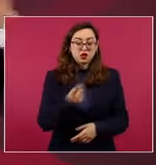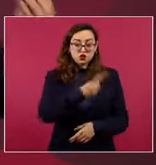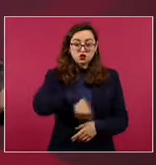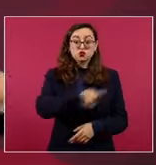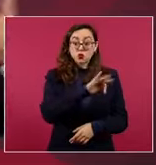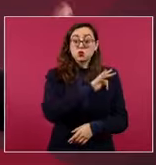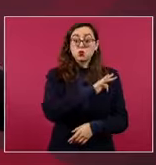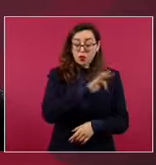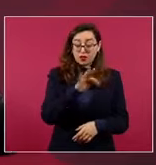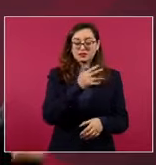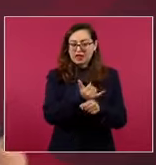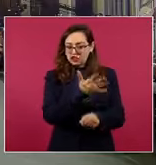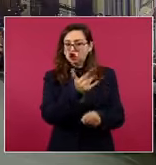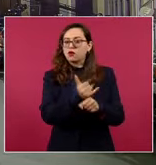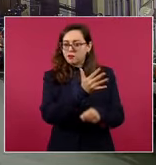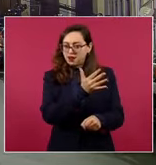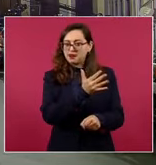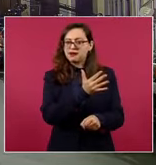pero no para